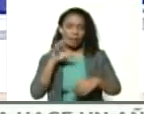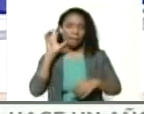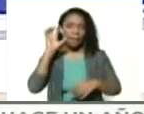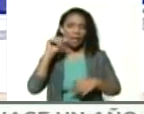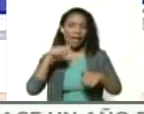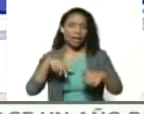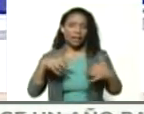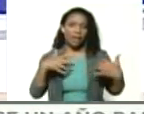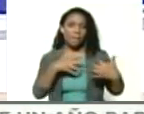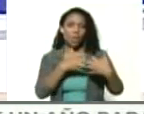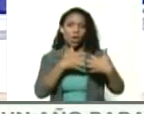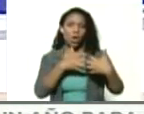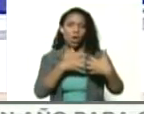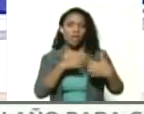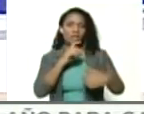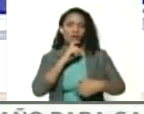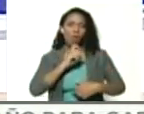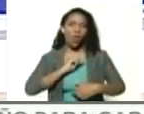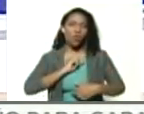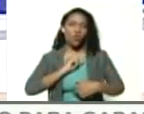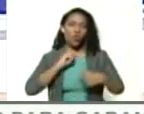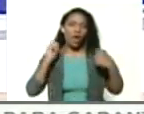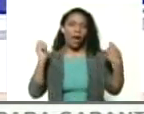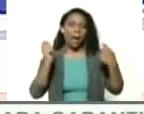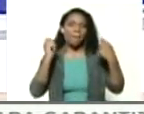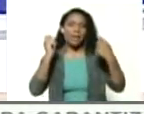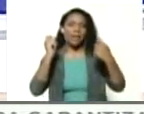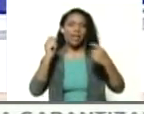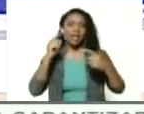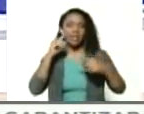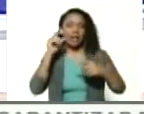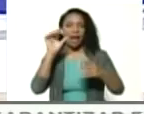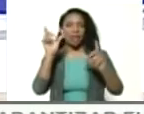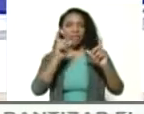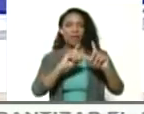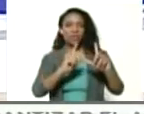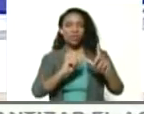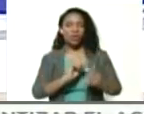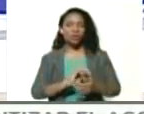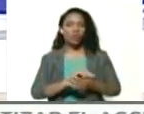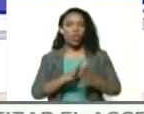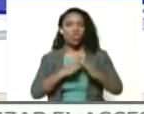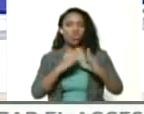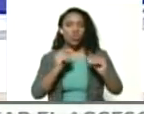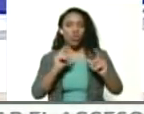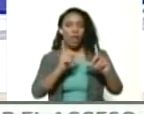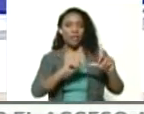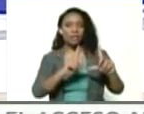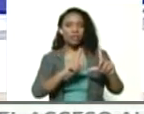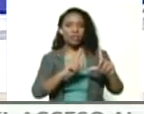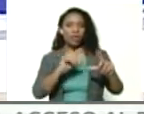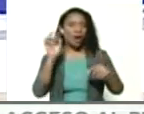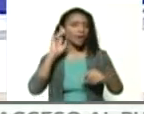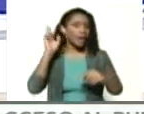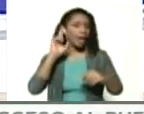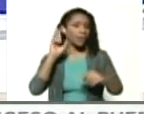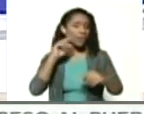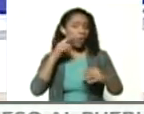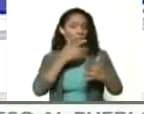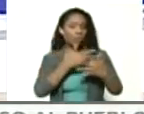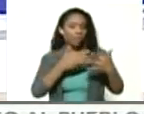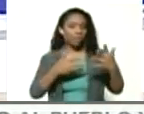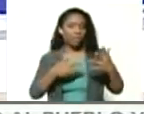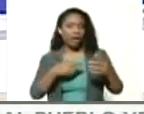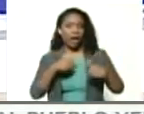conflicto de odio, una campaña mediática, las televisoras, todas las televisoras, radios y prensa escrita del